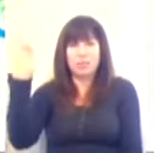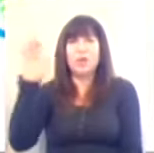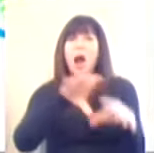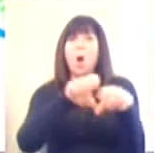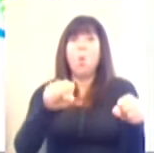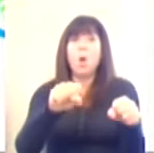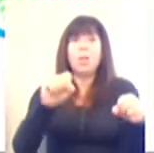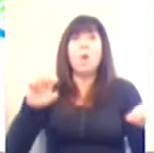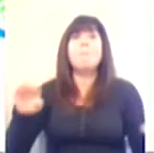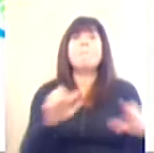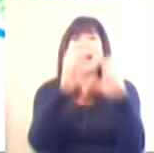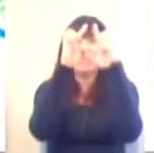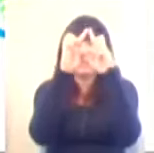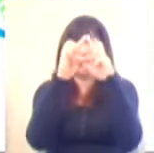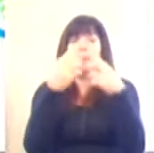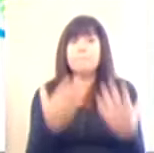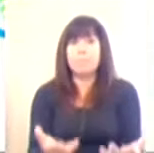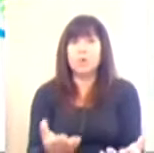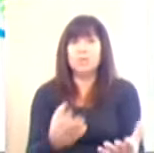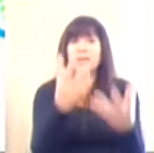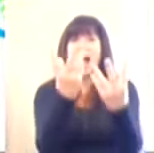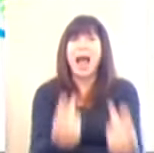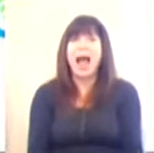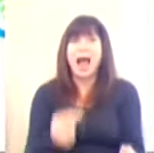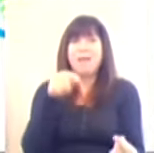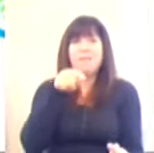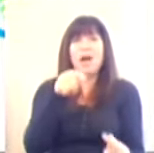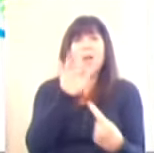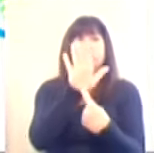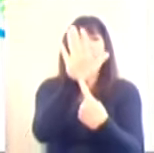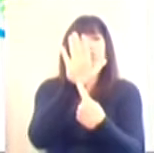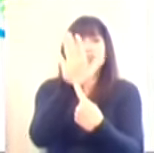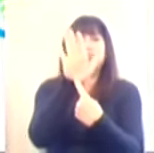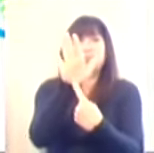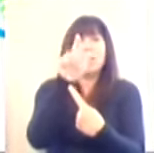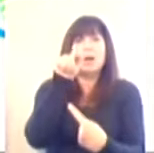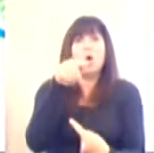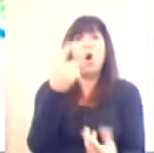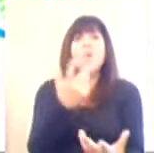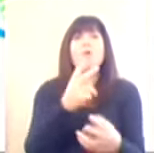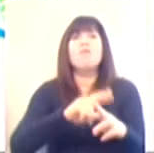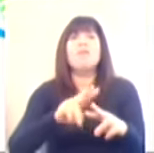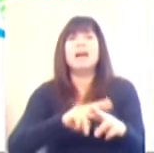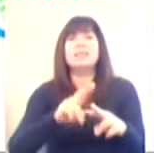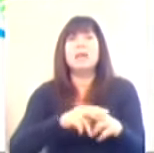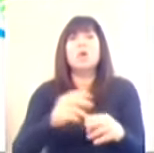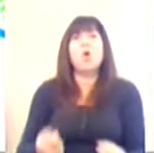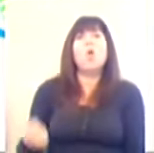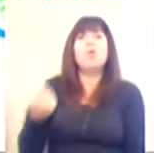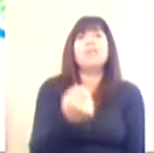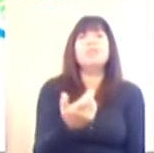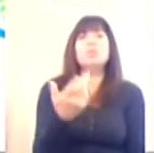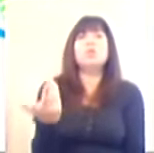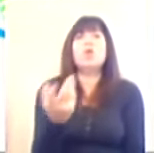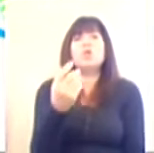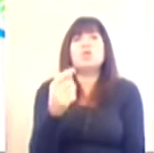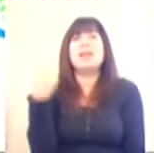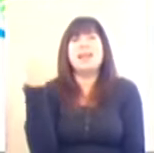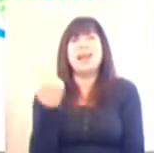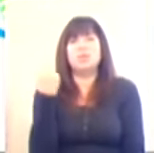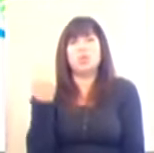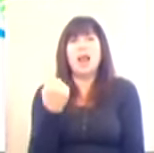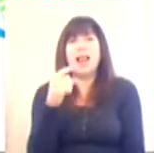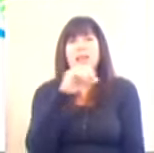Y para eso, por un lado, se acaba de presentar una nueva NDC, cómo va a ser la contribución nacional determinada del país, con